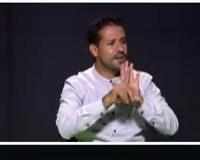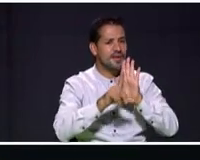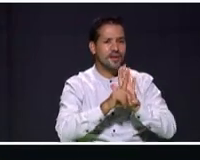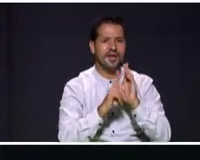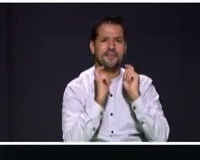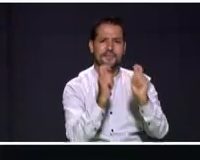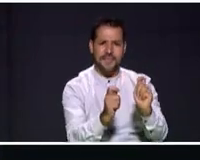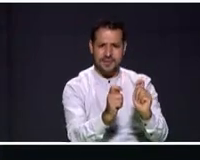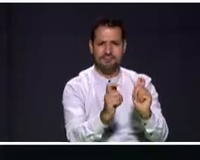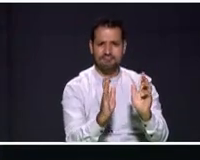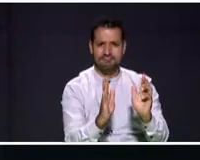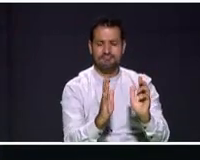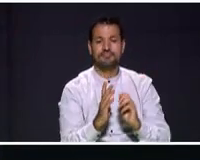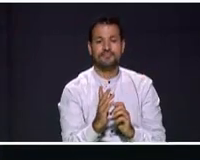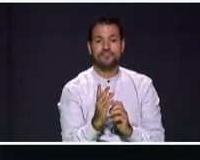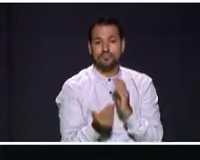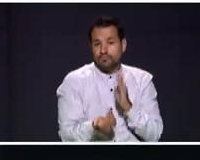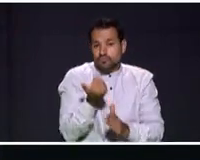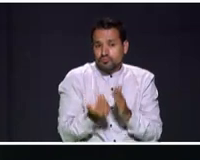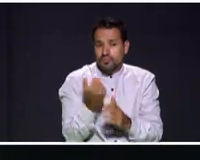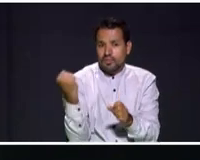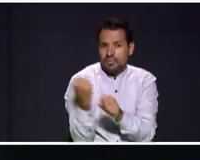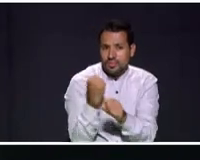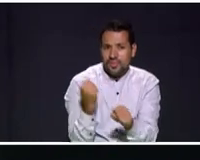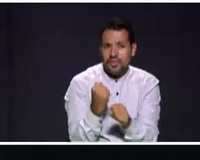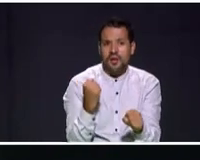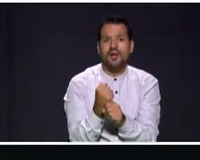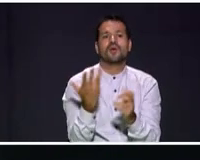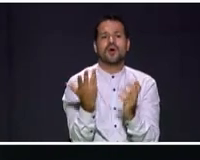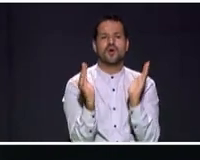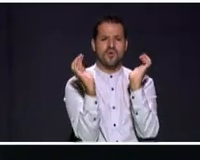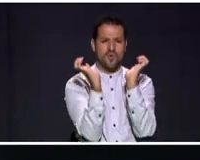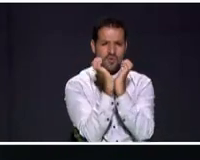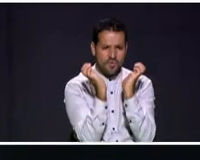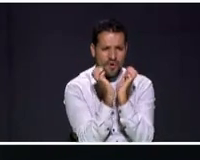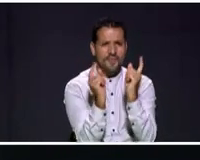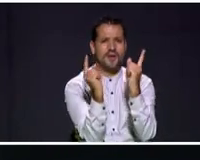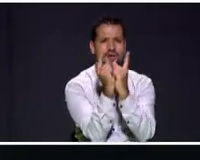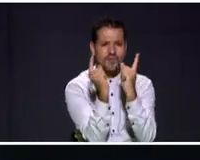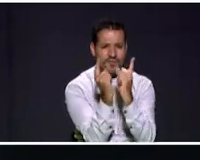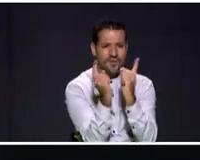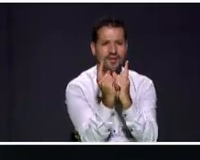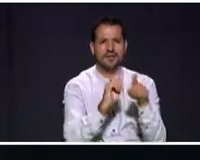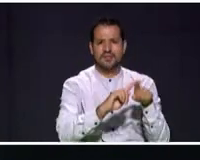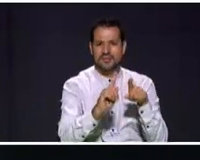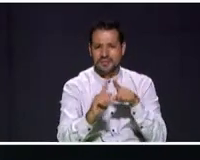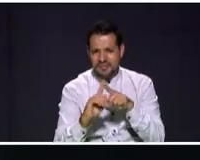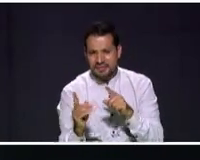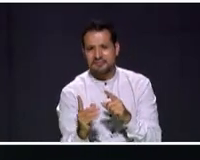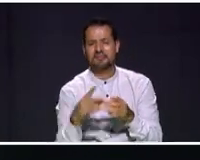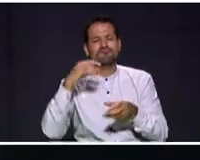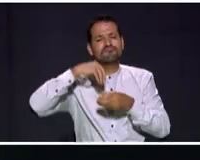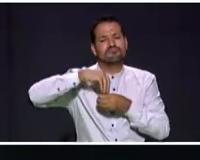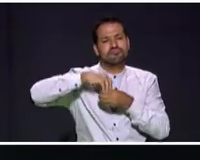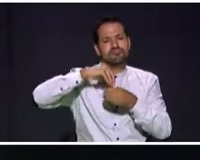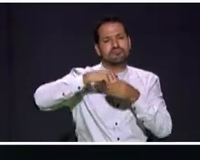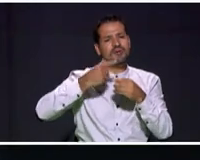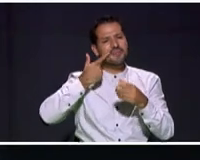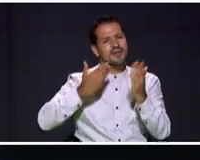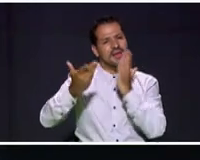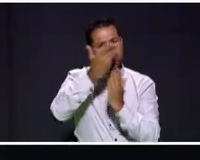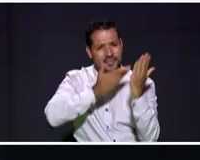un gran trabajo con las cajas de compensación vamos a trabajar en la articulación para que se pueda revisar los planes de